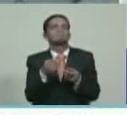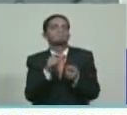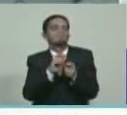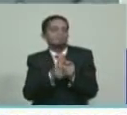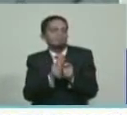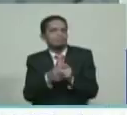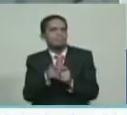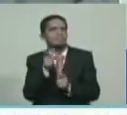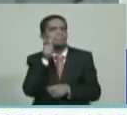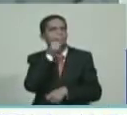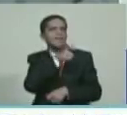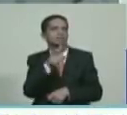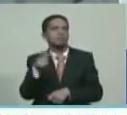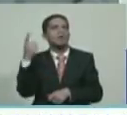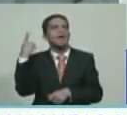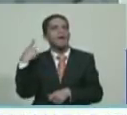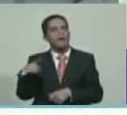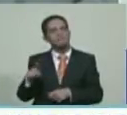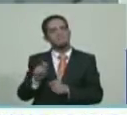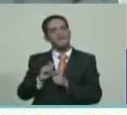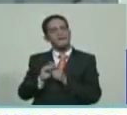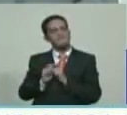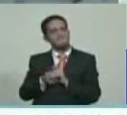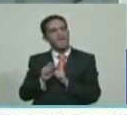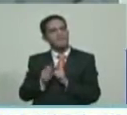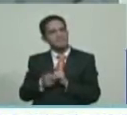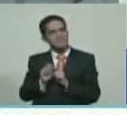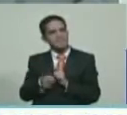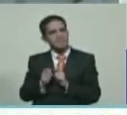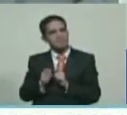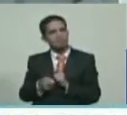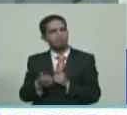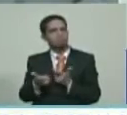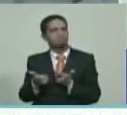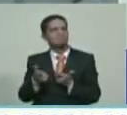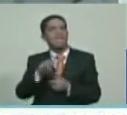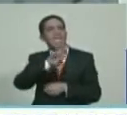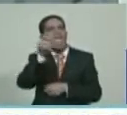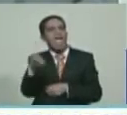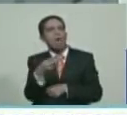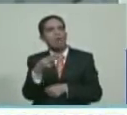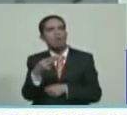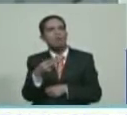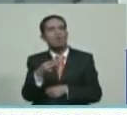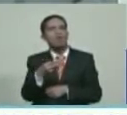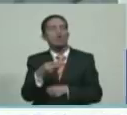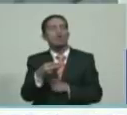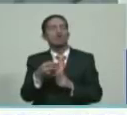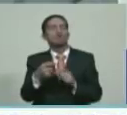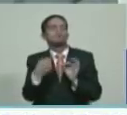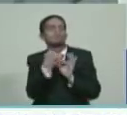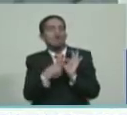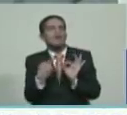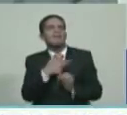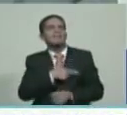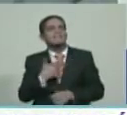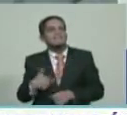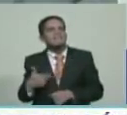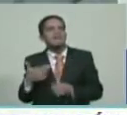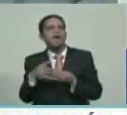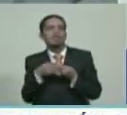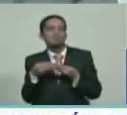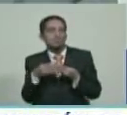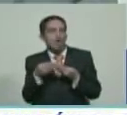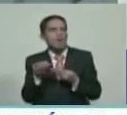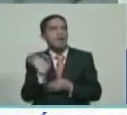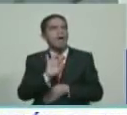persona que tenga efectivo divisas euros yuanes dólares o cualquier otra divisa